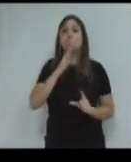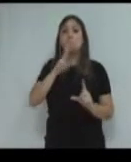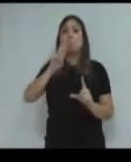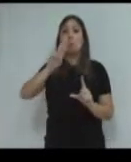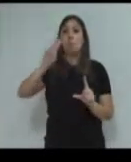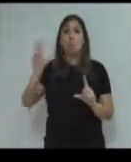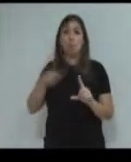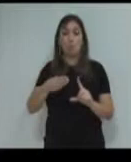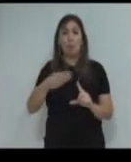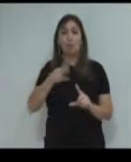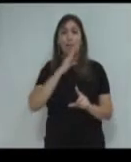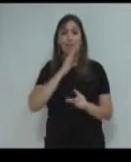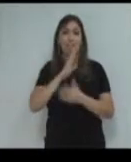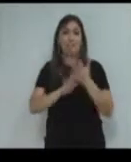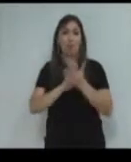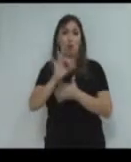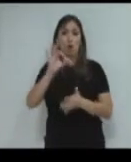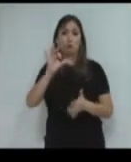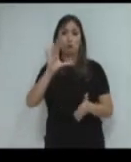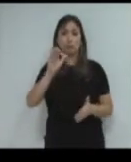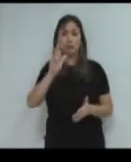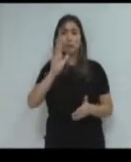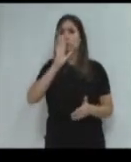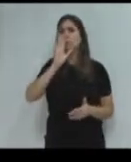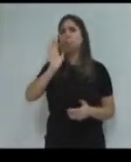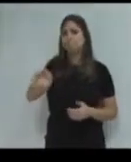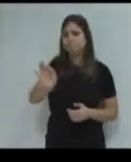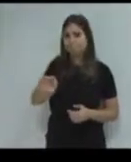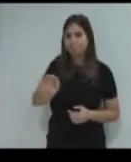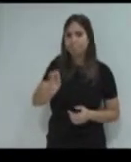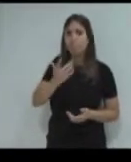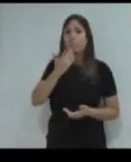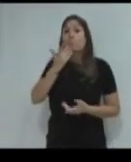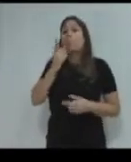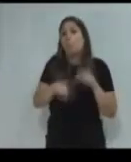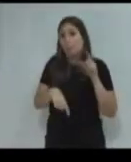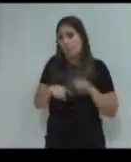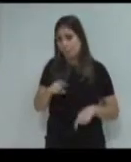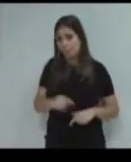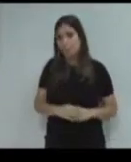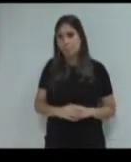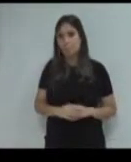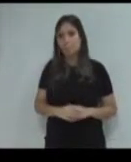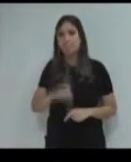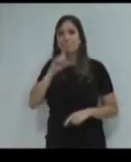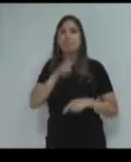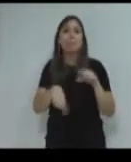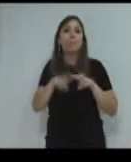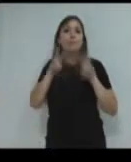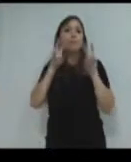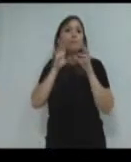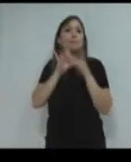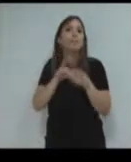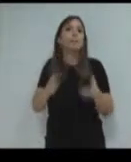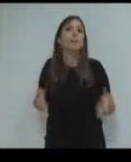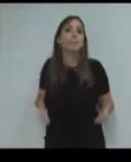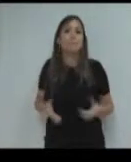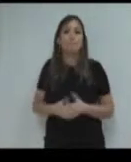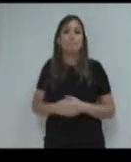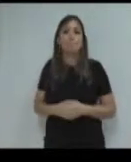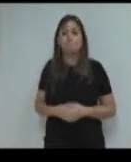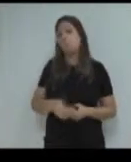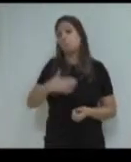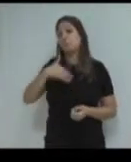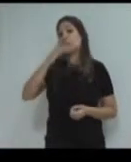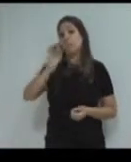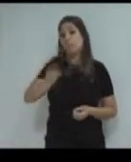estabas comentando, Óscar, es verdad que depende el tema, la temática. Es decir, que es